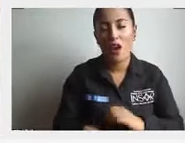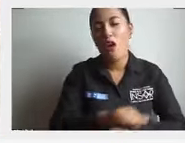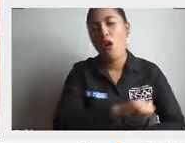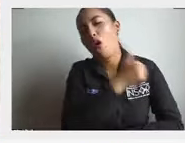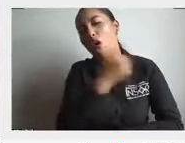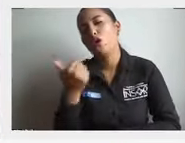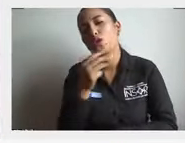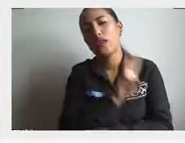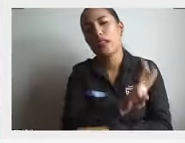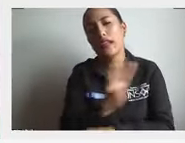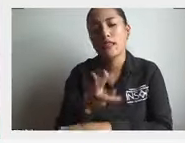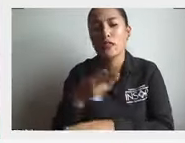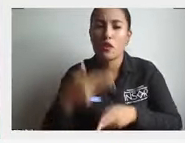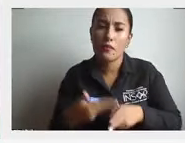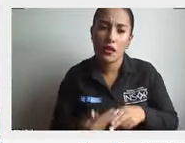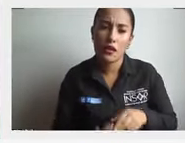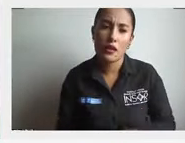llama